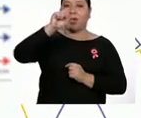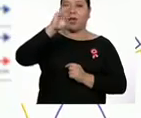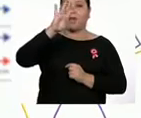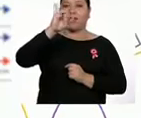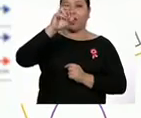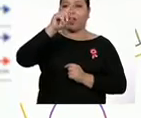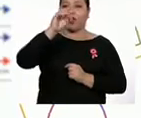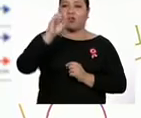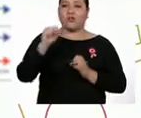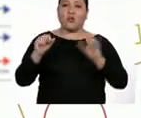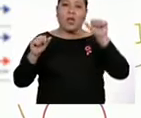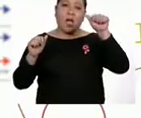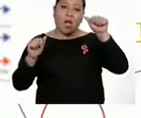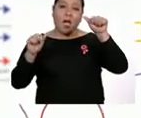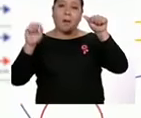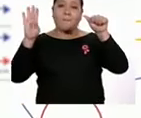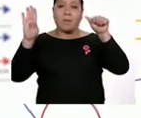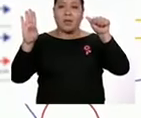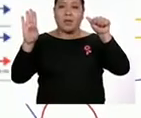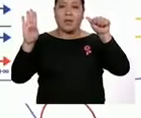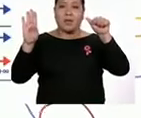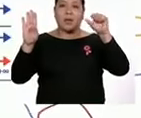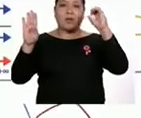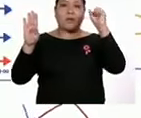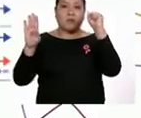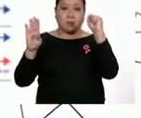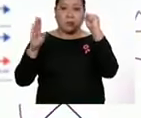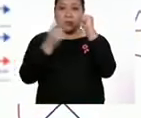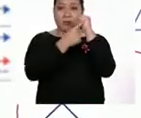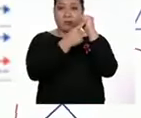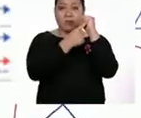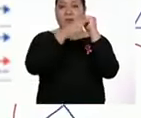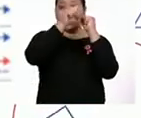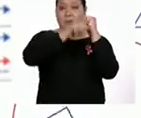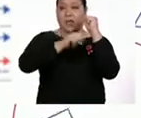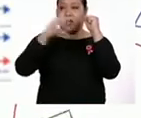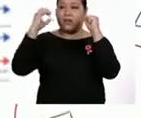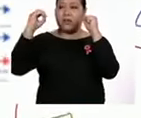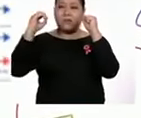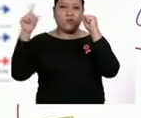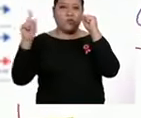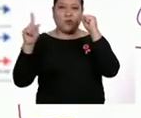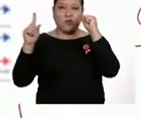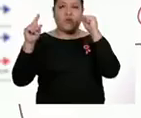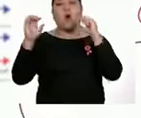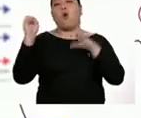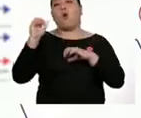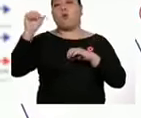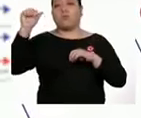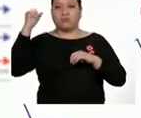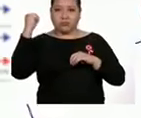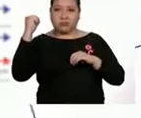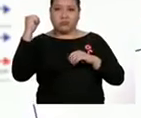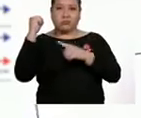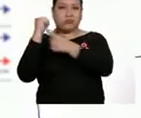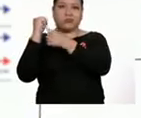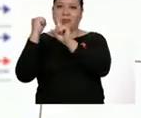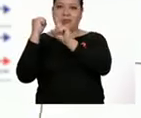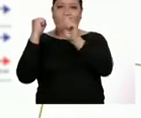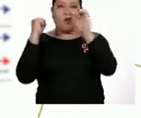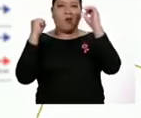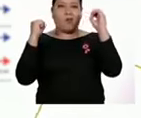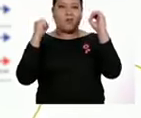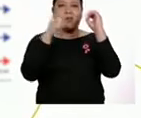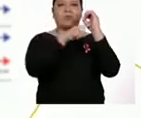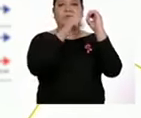incluyen solo uno de los extremos, y los valores que están comprendidos entre ellos, mientras que el otro extremo